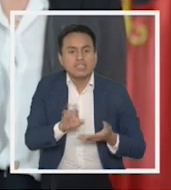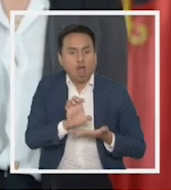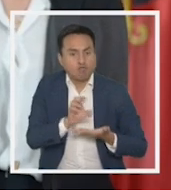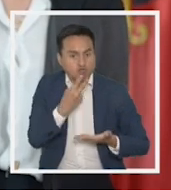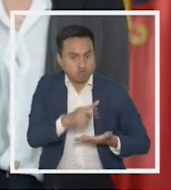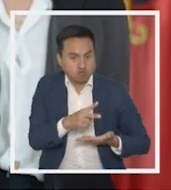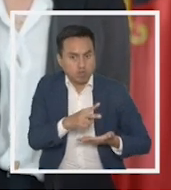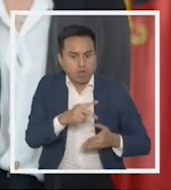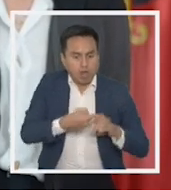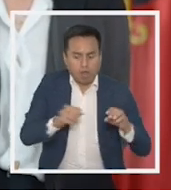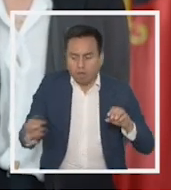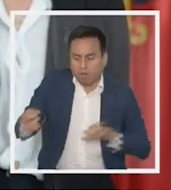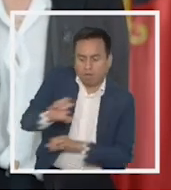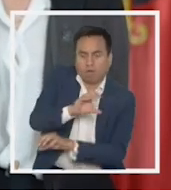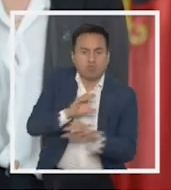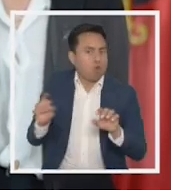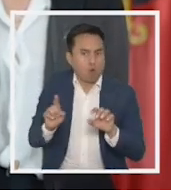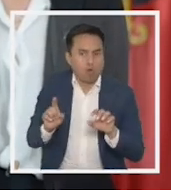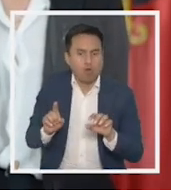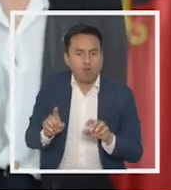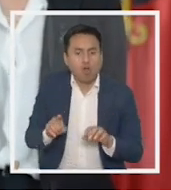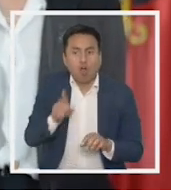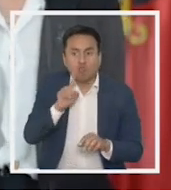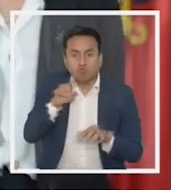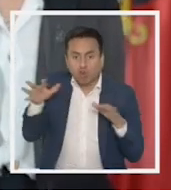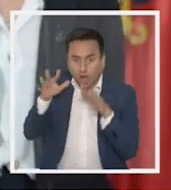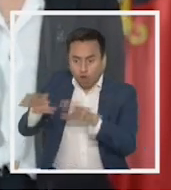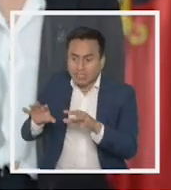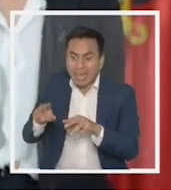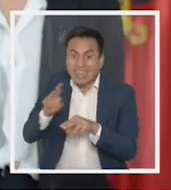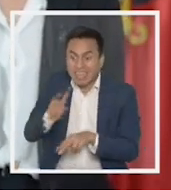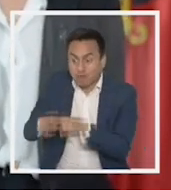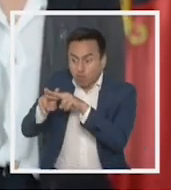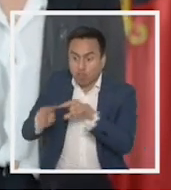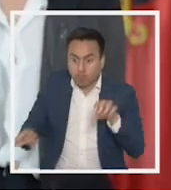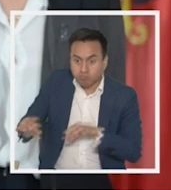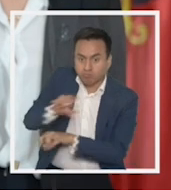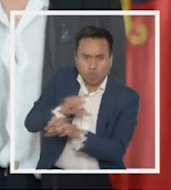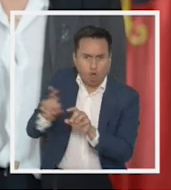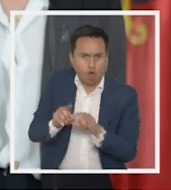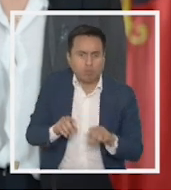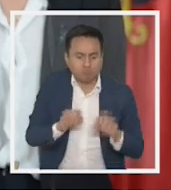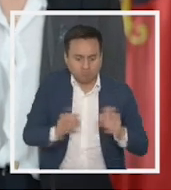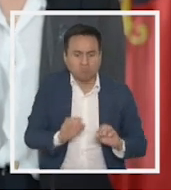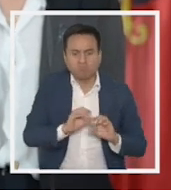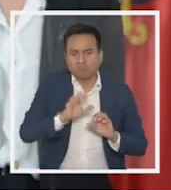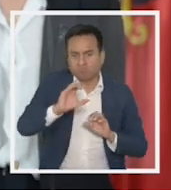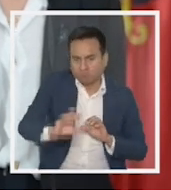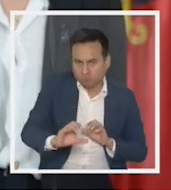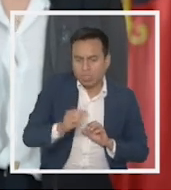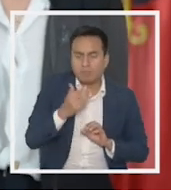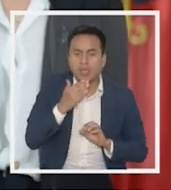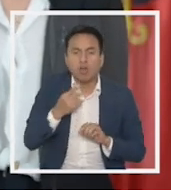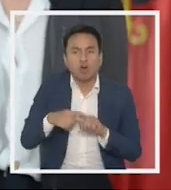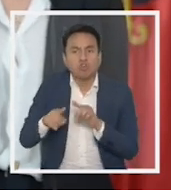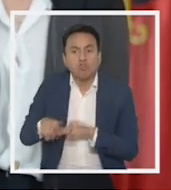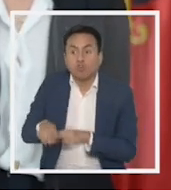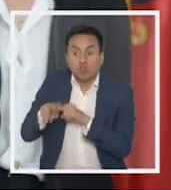cosa, y otros fondos que no han sido comprometidos en el presupuesto para el año